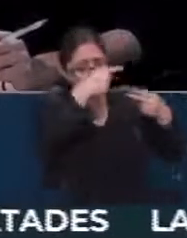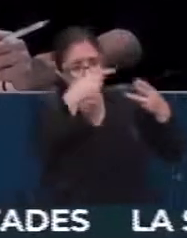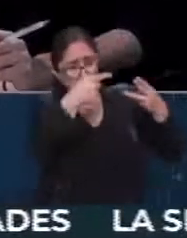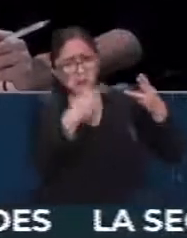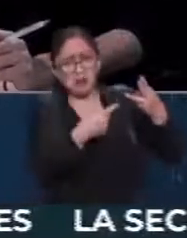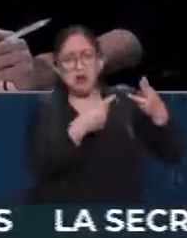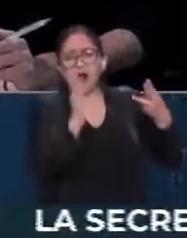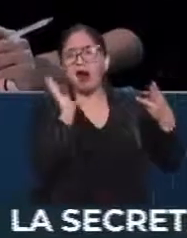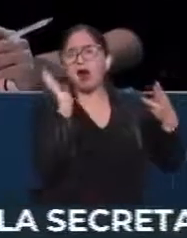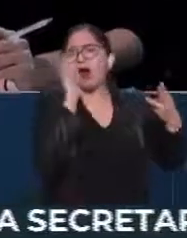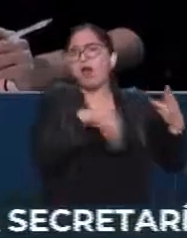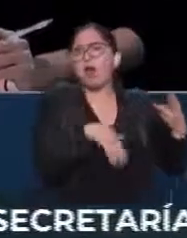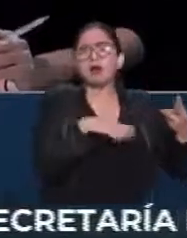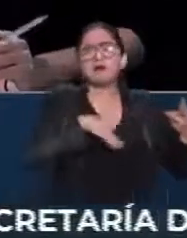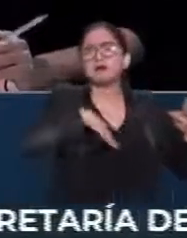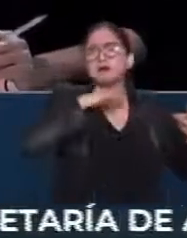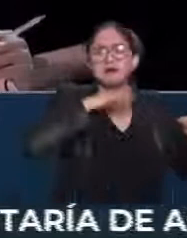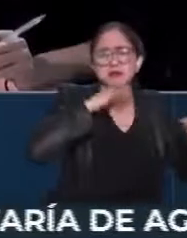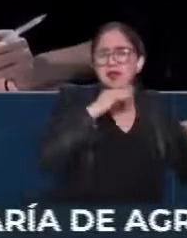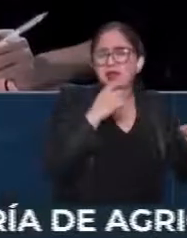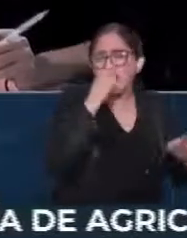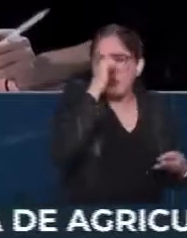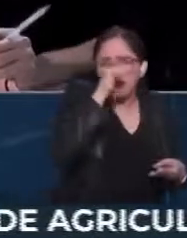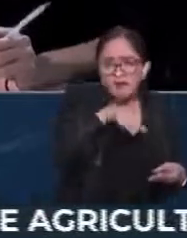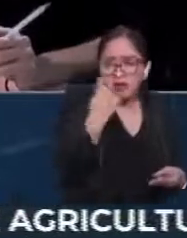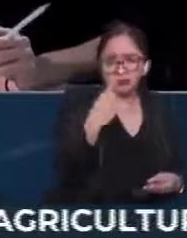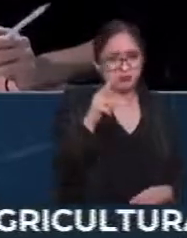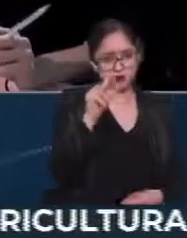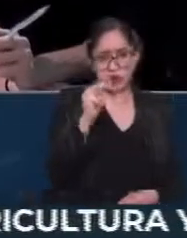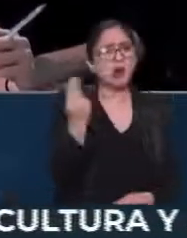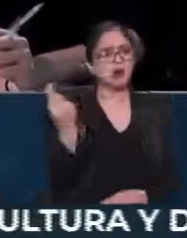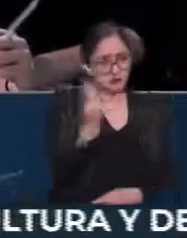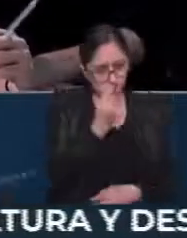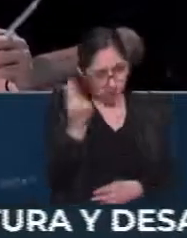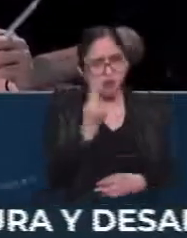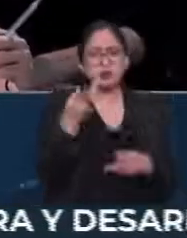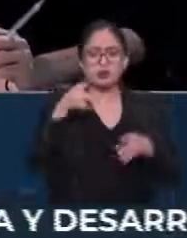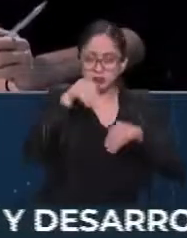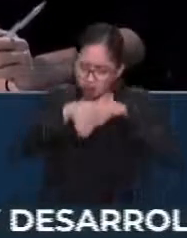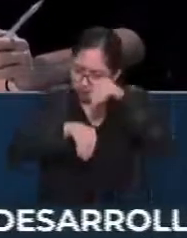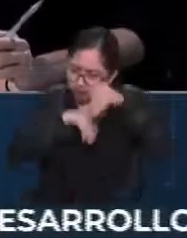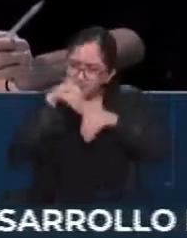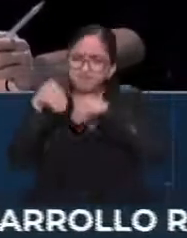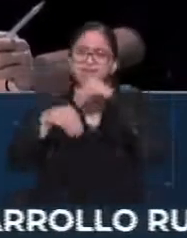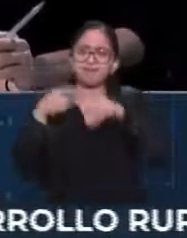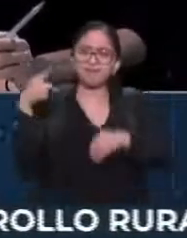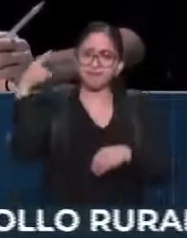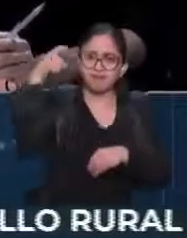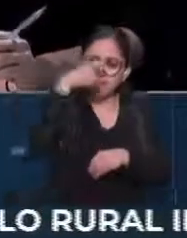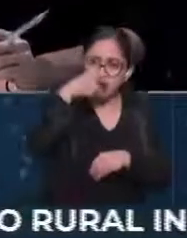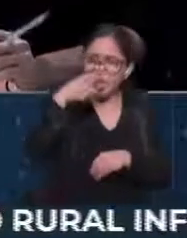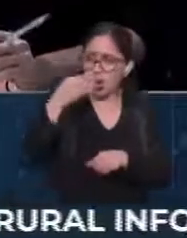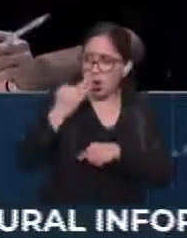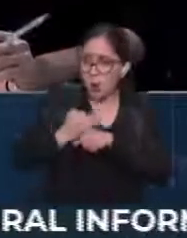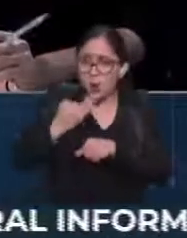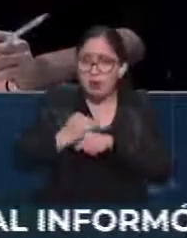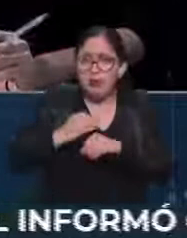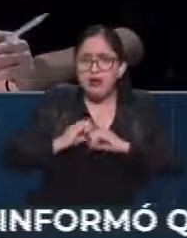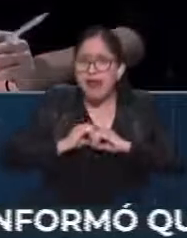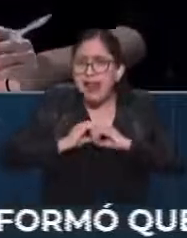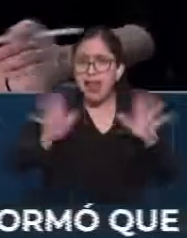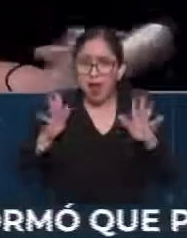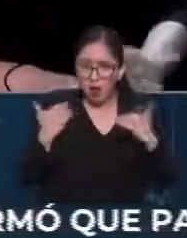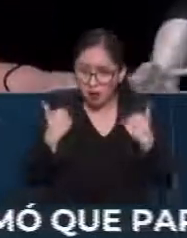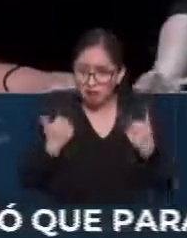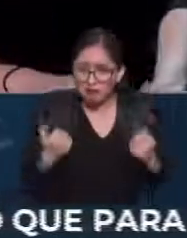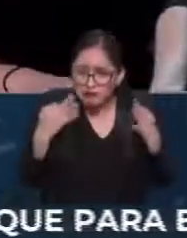veras una planeación muy delicada y que no son para nada todavía claros. Son fundamentales.